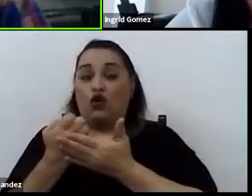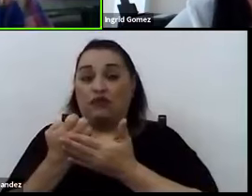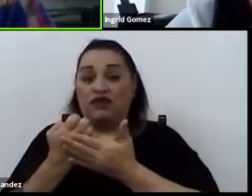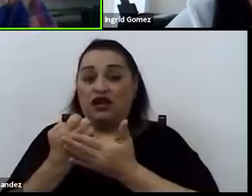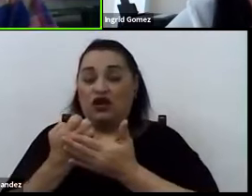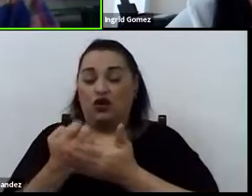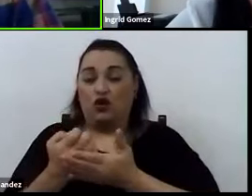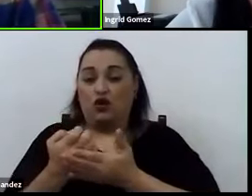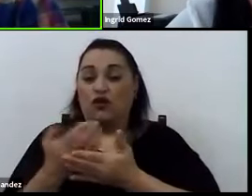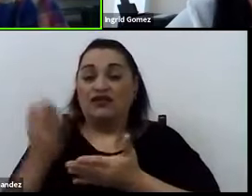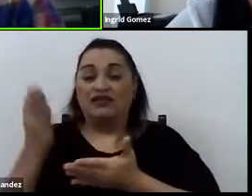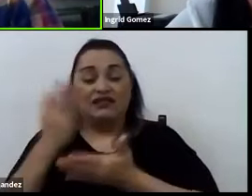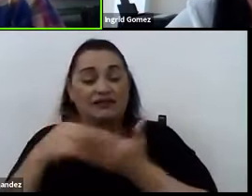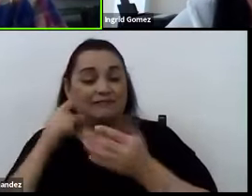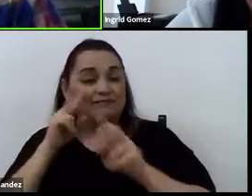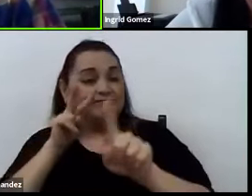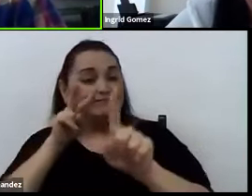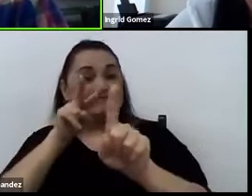de cierto umbral,